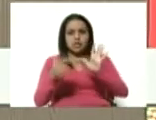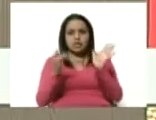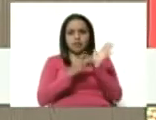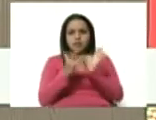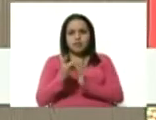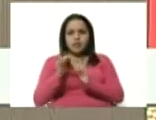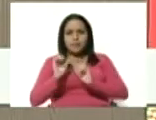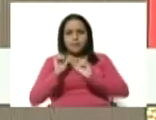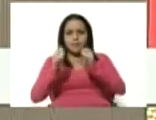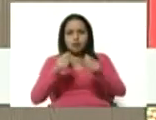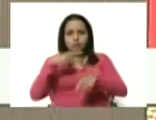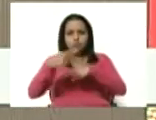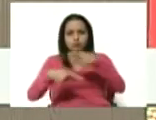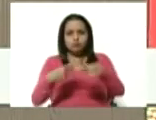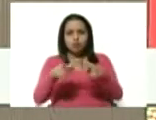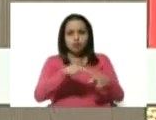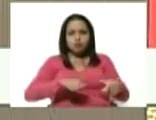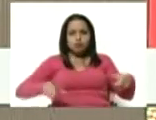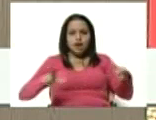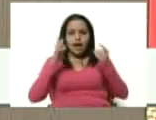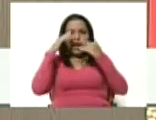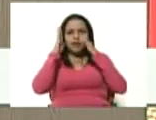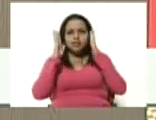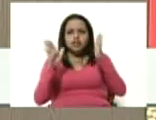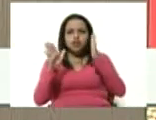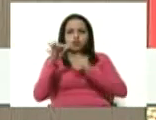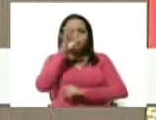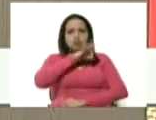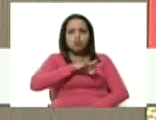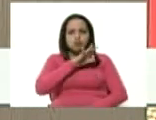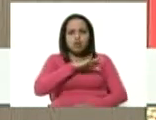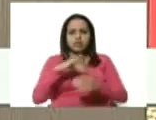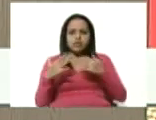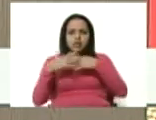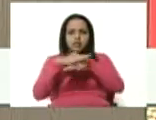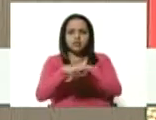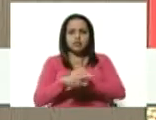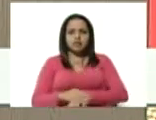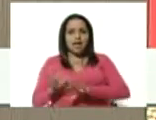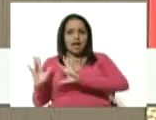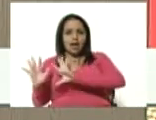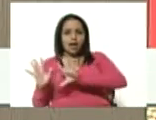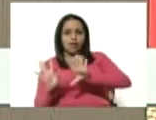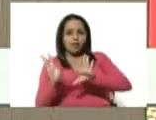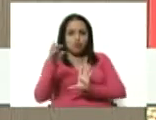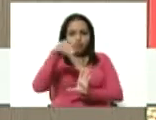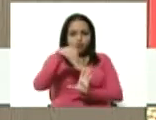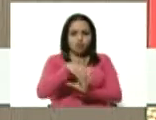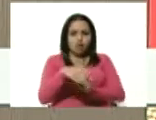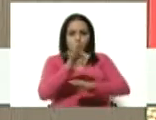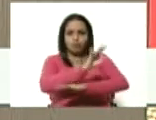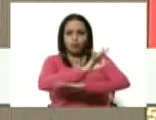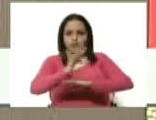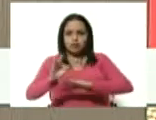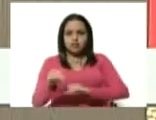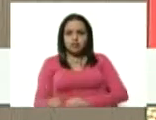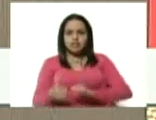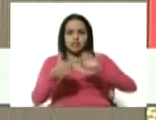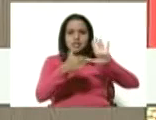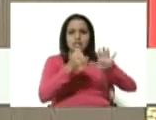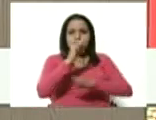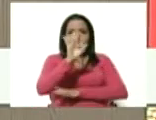el protocolo de los puestos de atención social e integral, han ingresado por la frontera